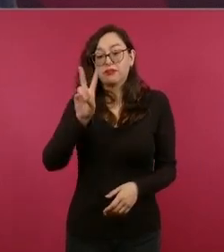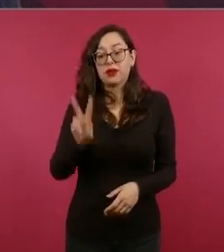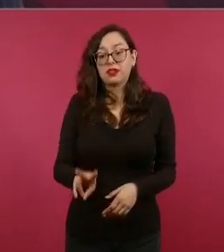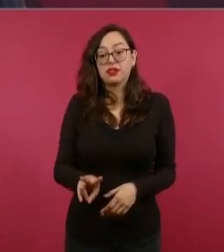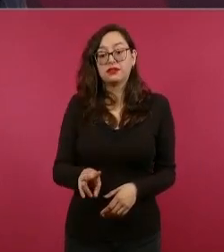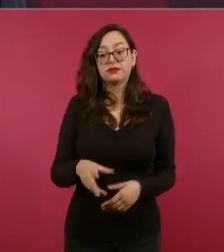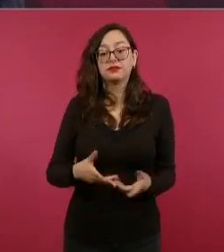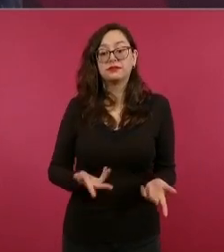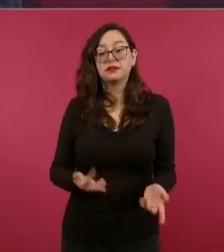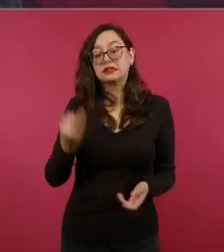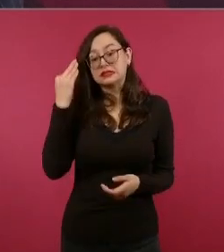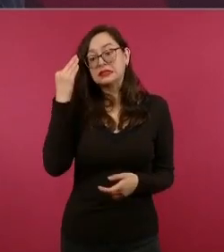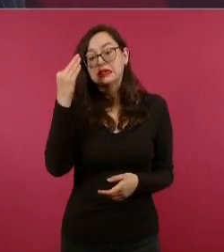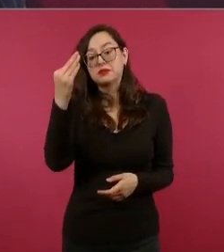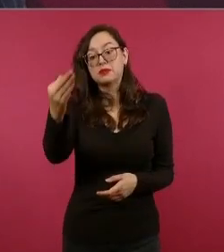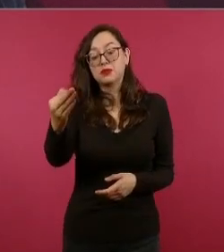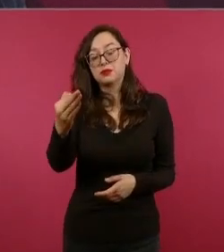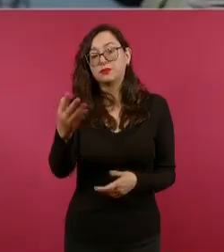indispensable.